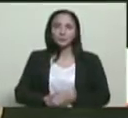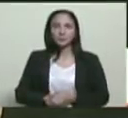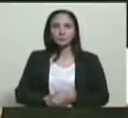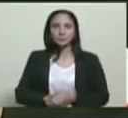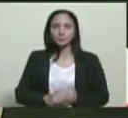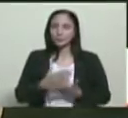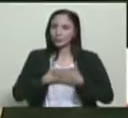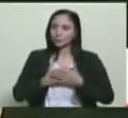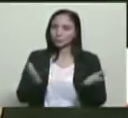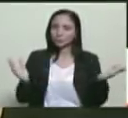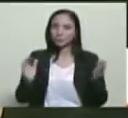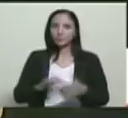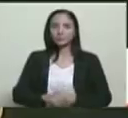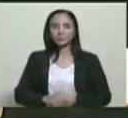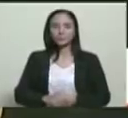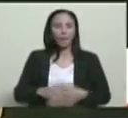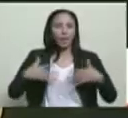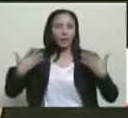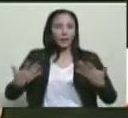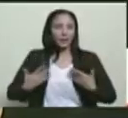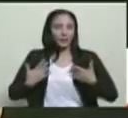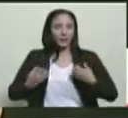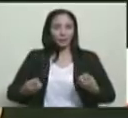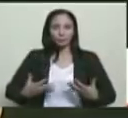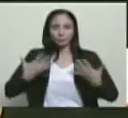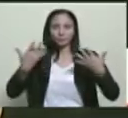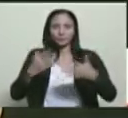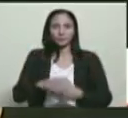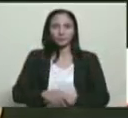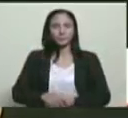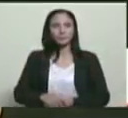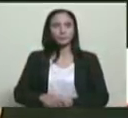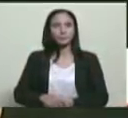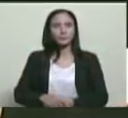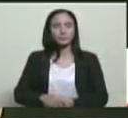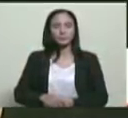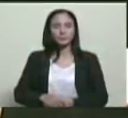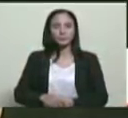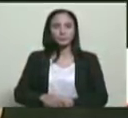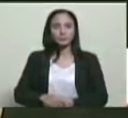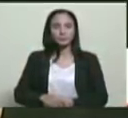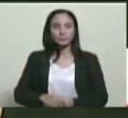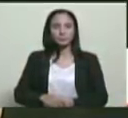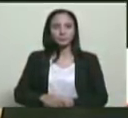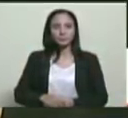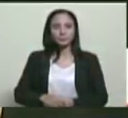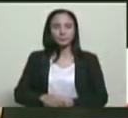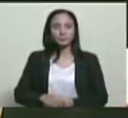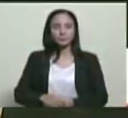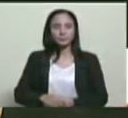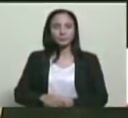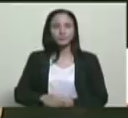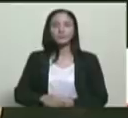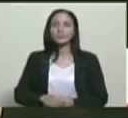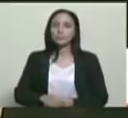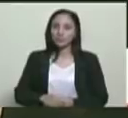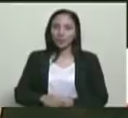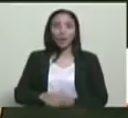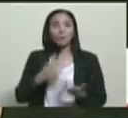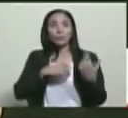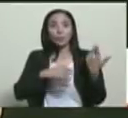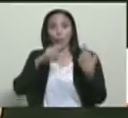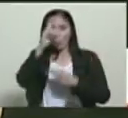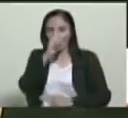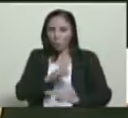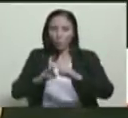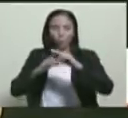con música, con algarabía, al baile del joropo nacional. Y nosotros vamos a rendir todos